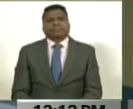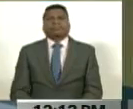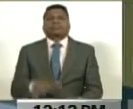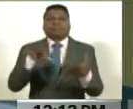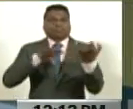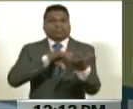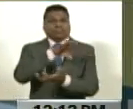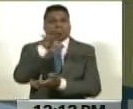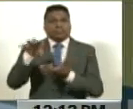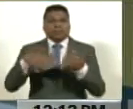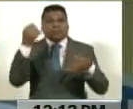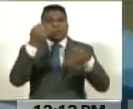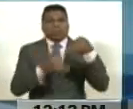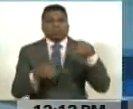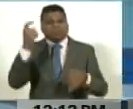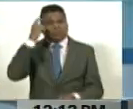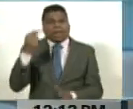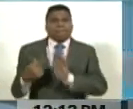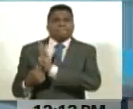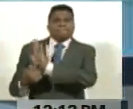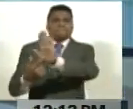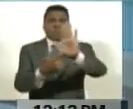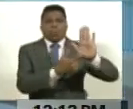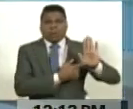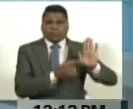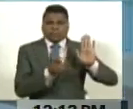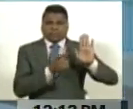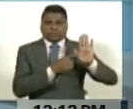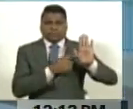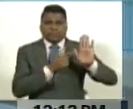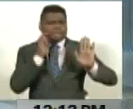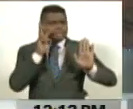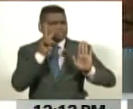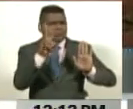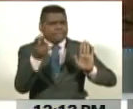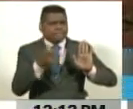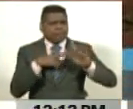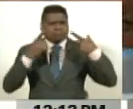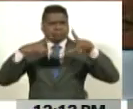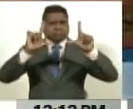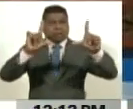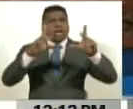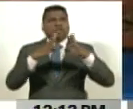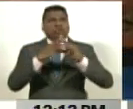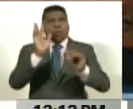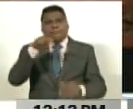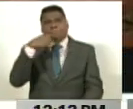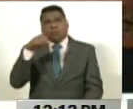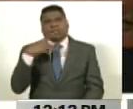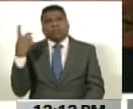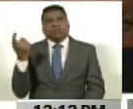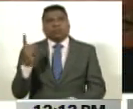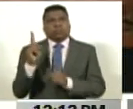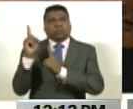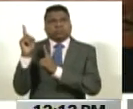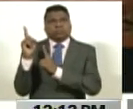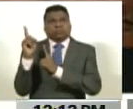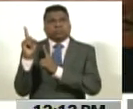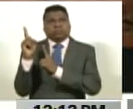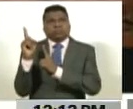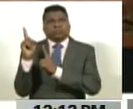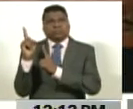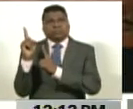violentos de estos últimos días nos ha demostrado la calidad de la propuesta política de estos sectores minoritarios de derecha,